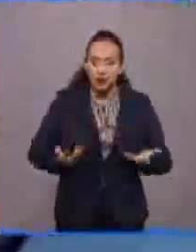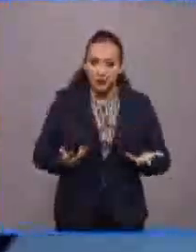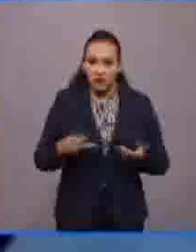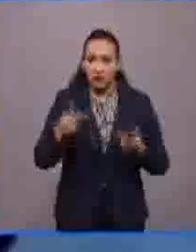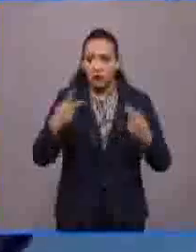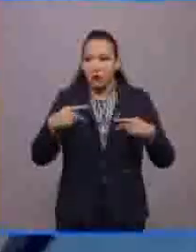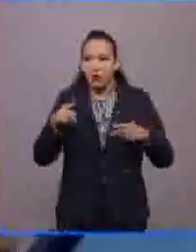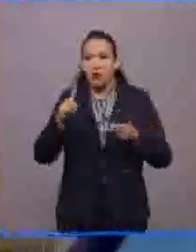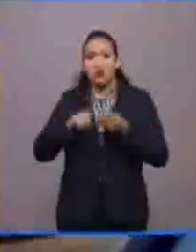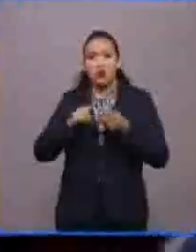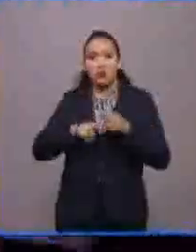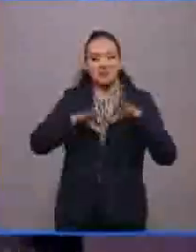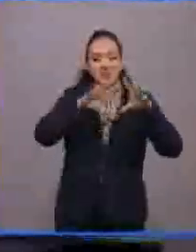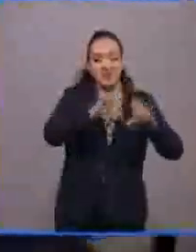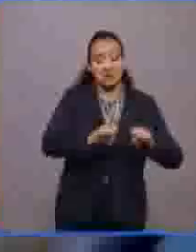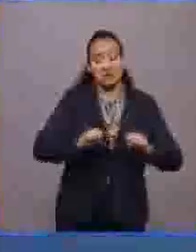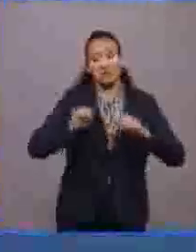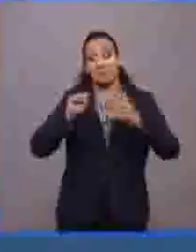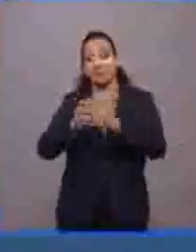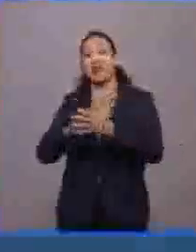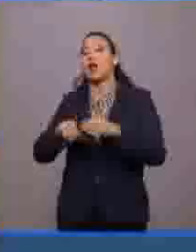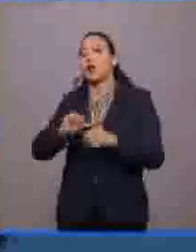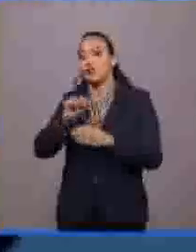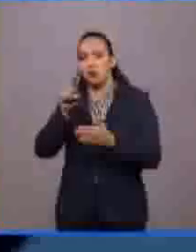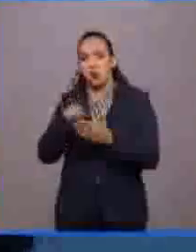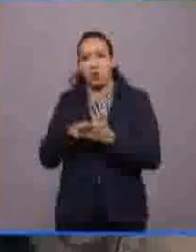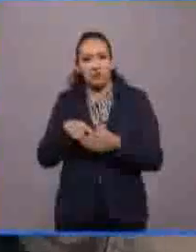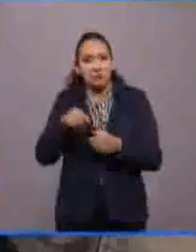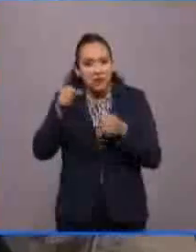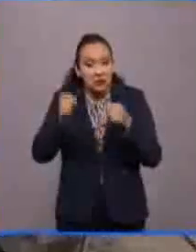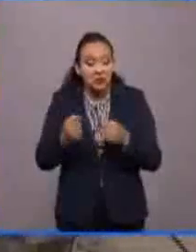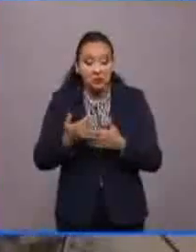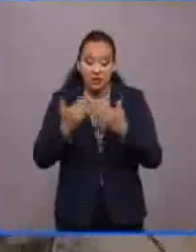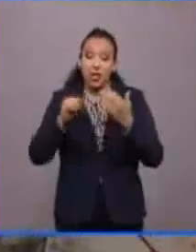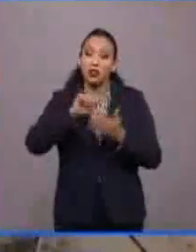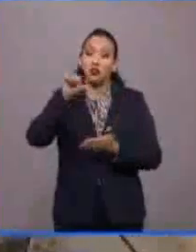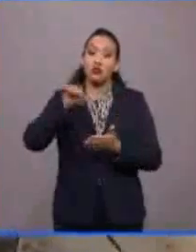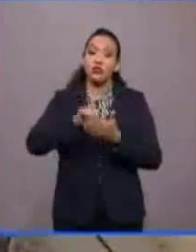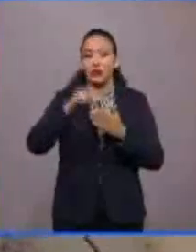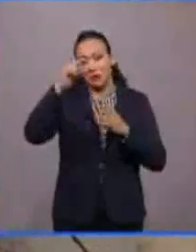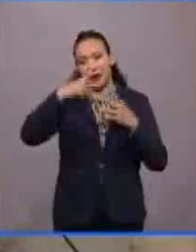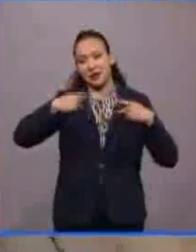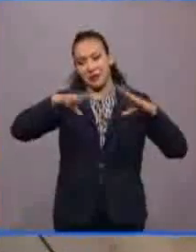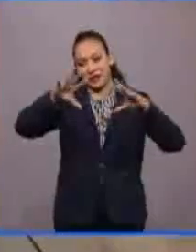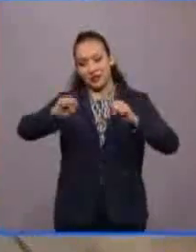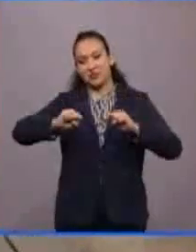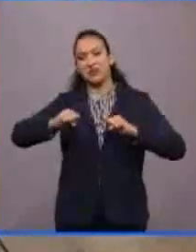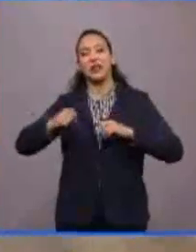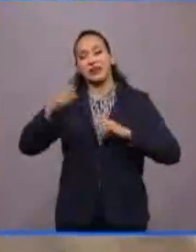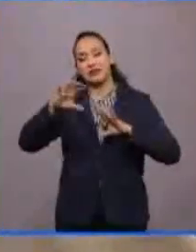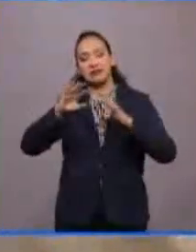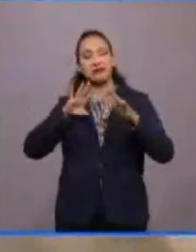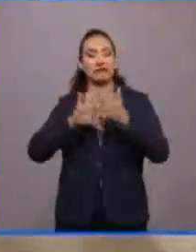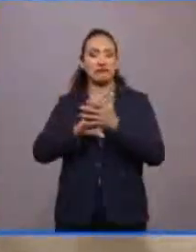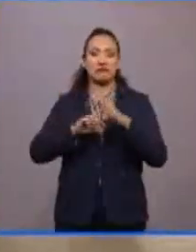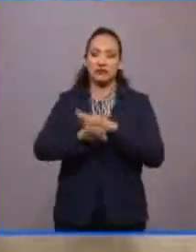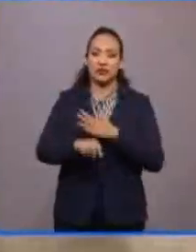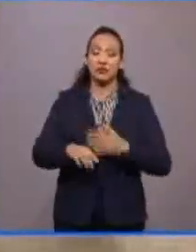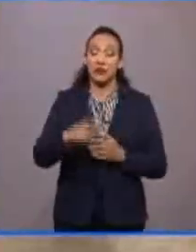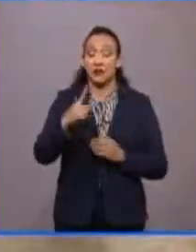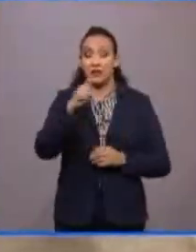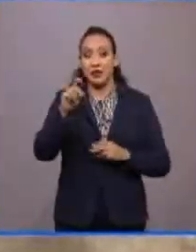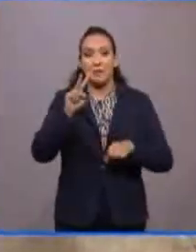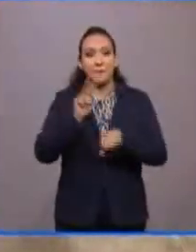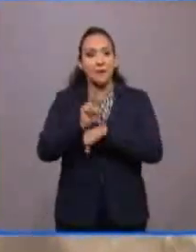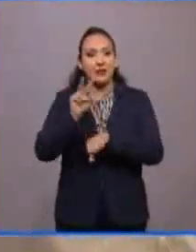se encuentran recluidos en el Centro de Máxima Seguridad, denominado Centro de Confinamiento del Terrorismo. Se presume que cerca de